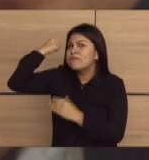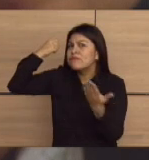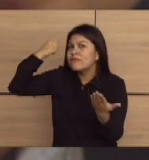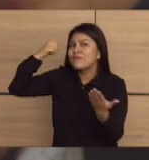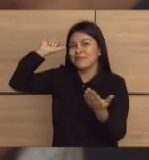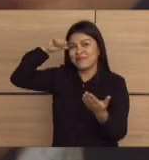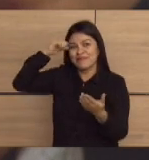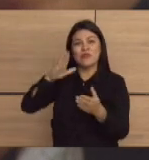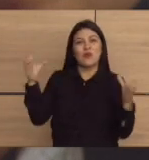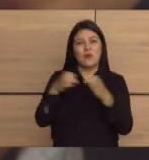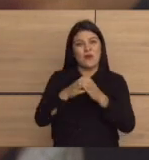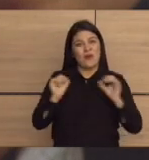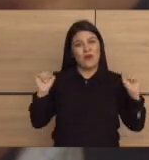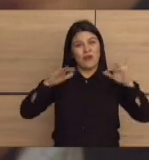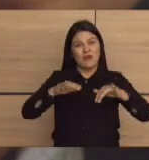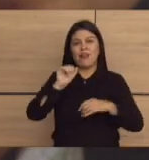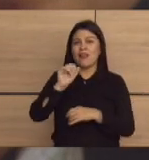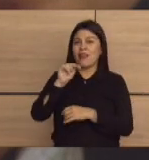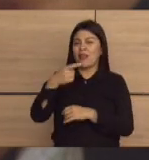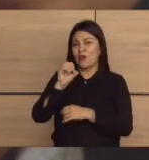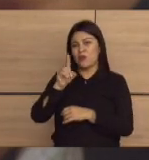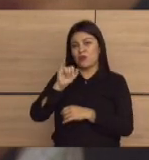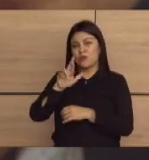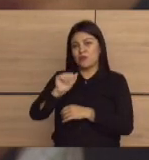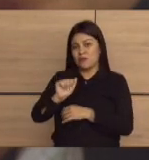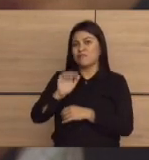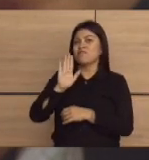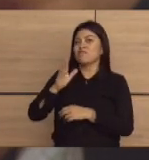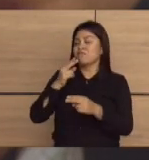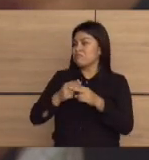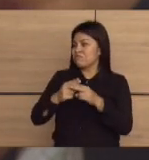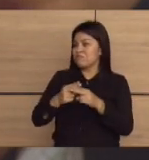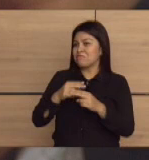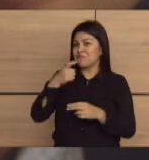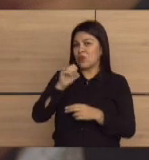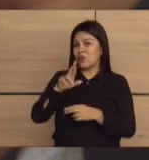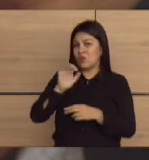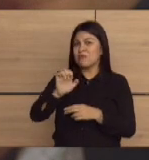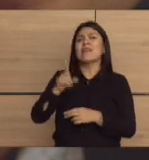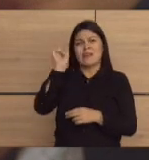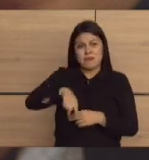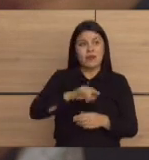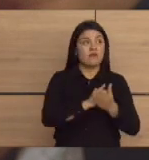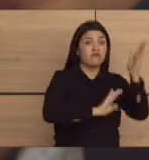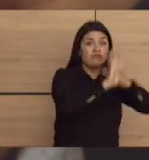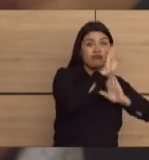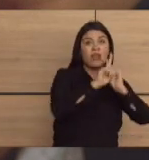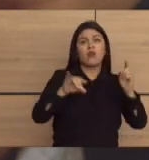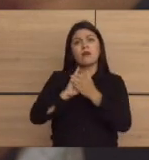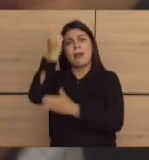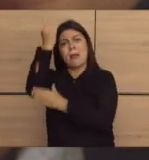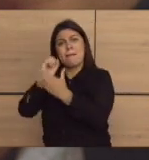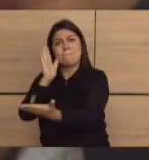de Angostura, la Cumbre de Pore, los éxitos y los fracasos también de nuestros